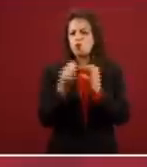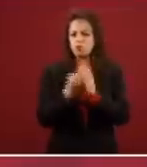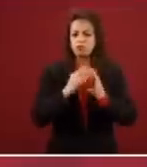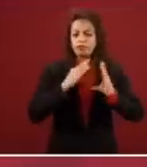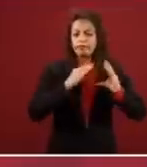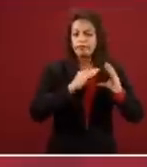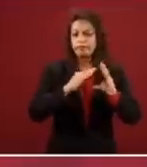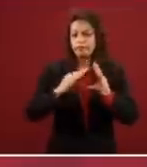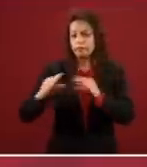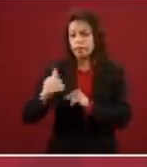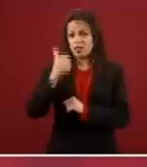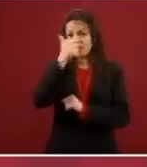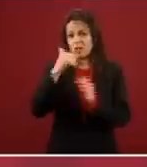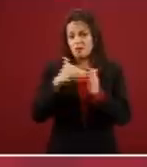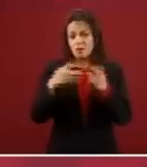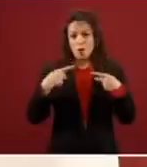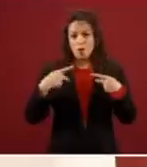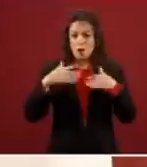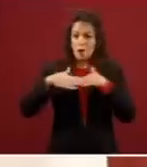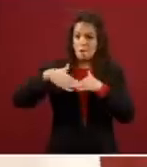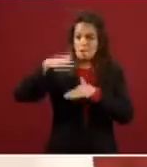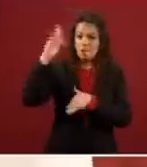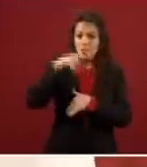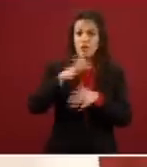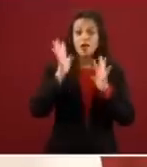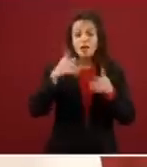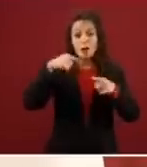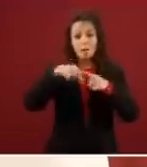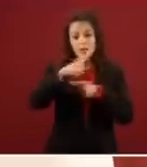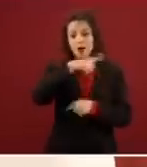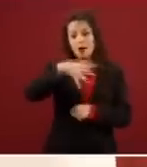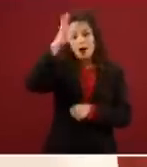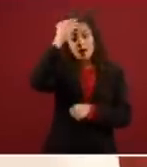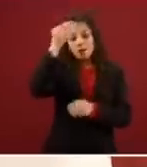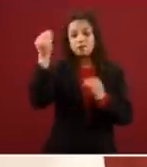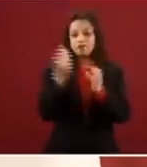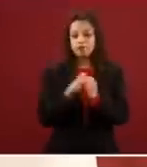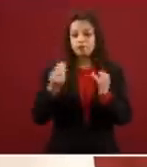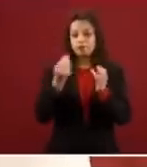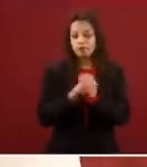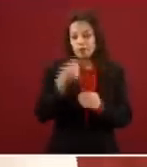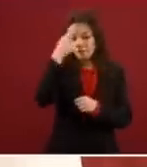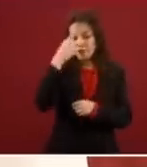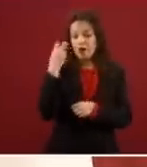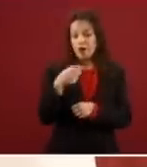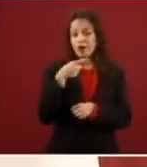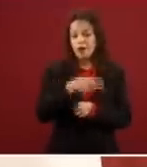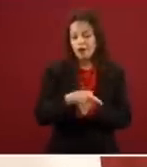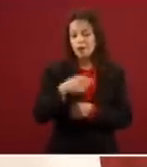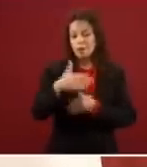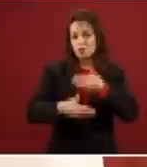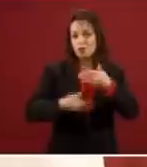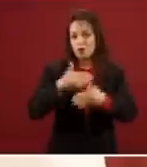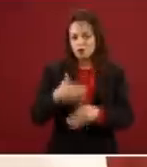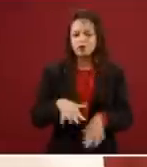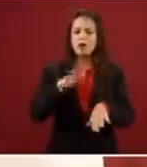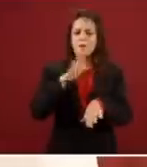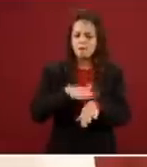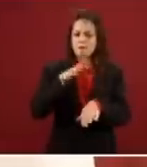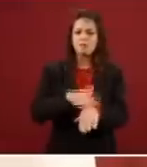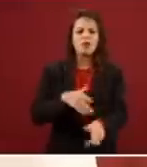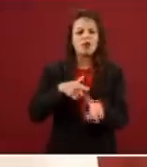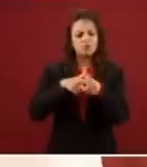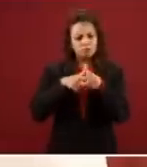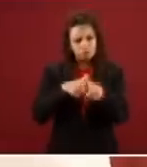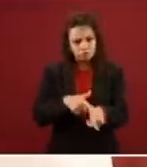personas que ya se están capacitando y hay diferentes etapas en este proceso, vamos a continuar y la invitación ha sido